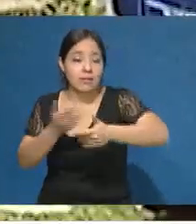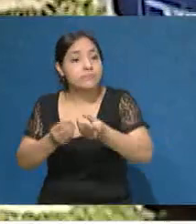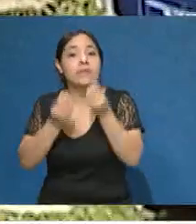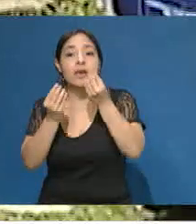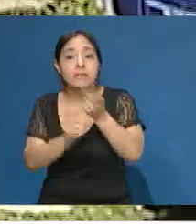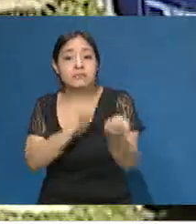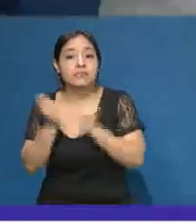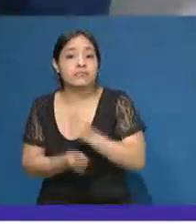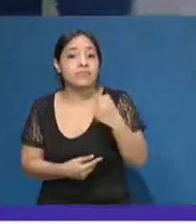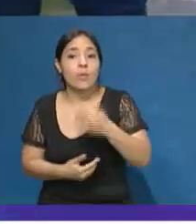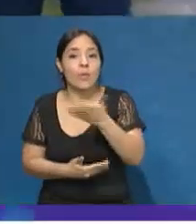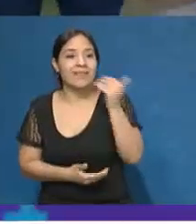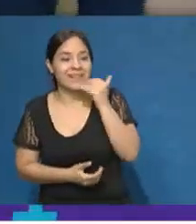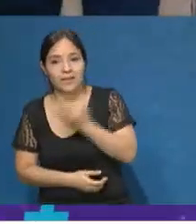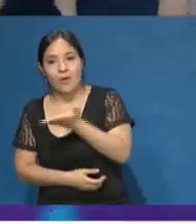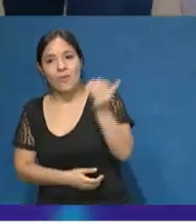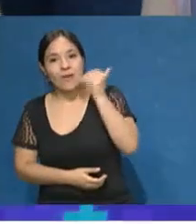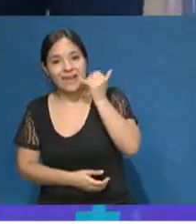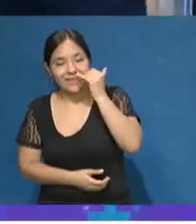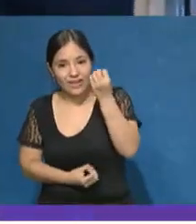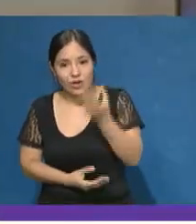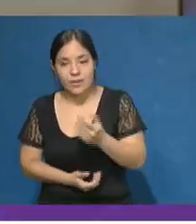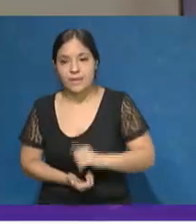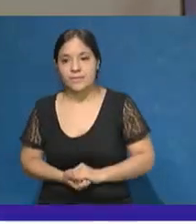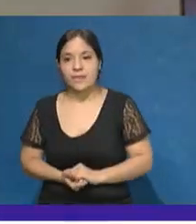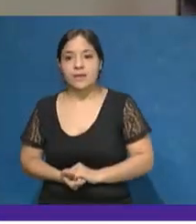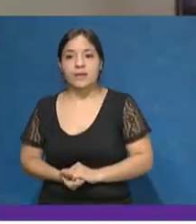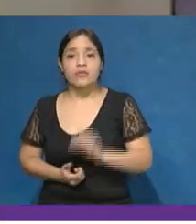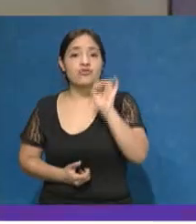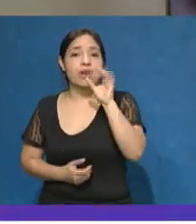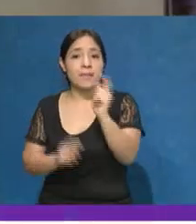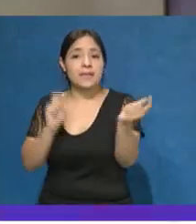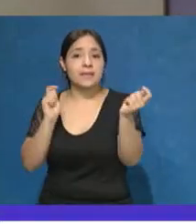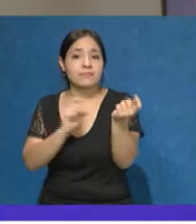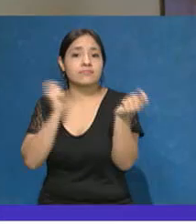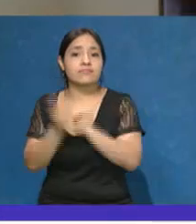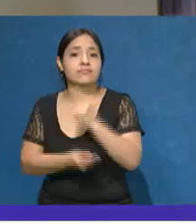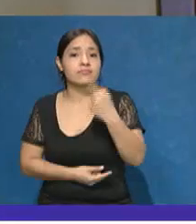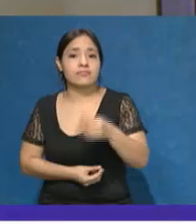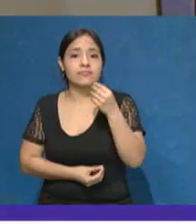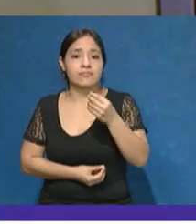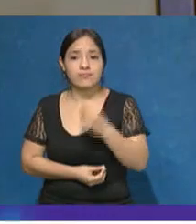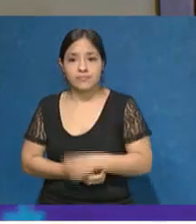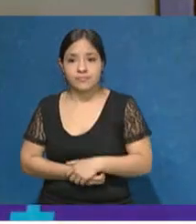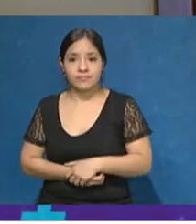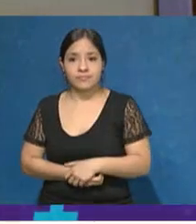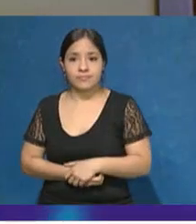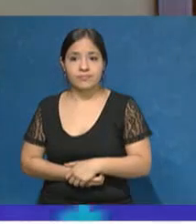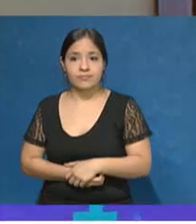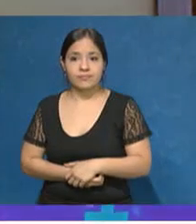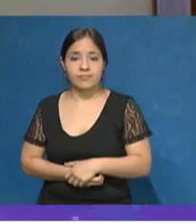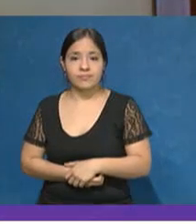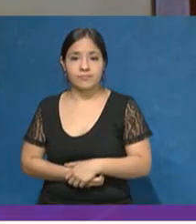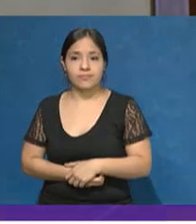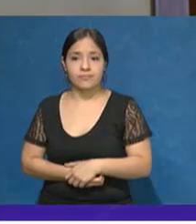cambiado buenas tardes qué tal buenas tardes como están bueno lo único que ha cambiado fue la instalación o la apertura